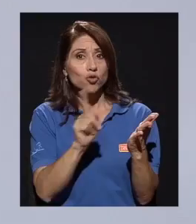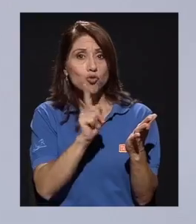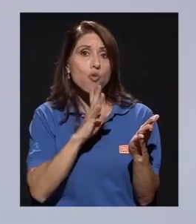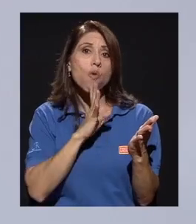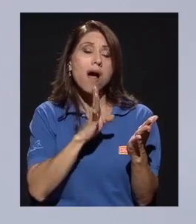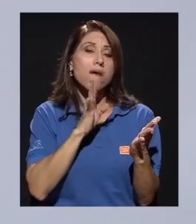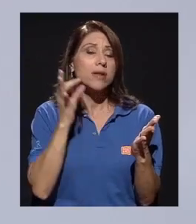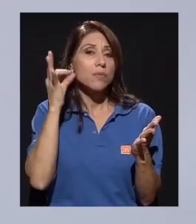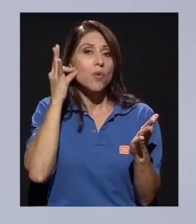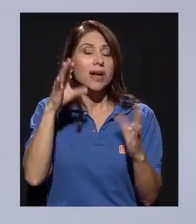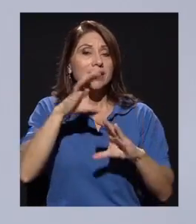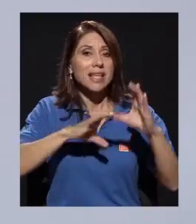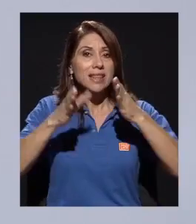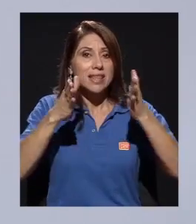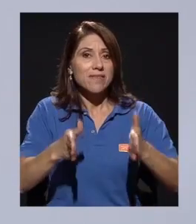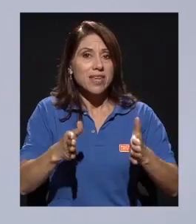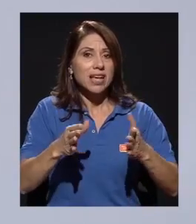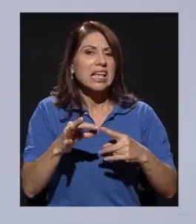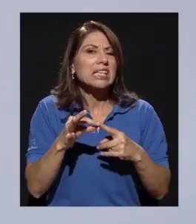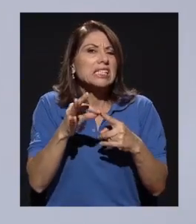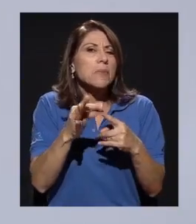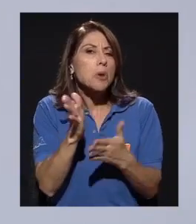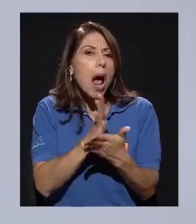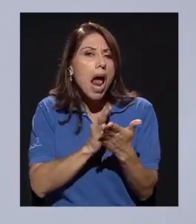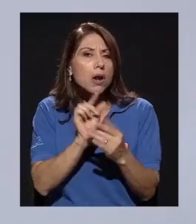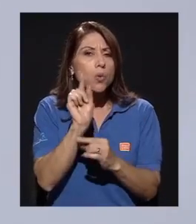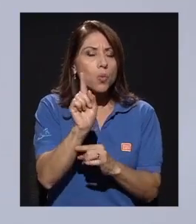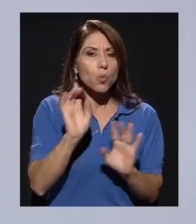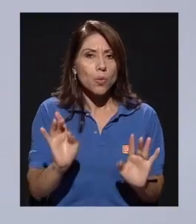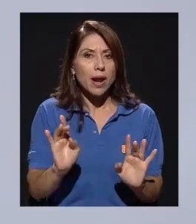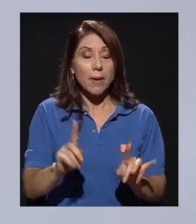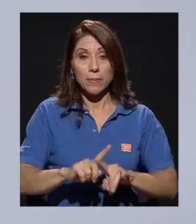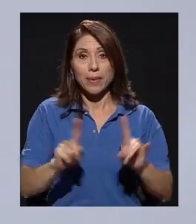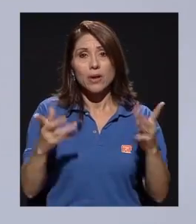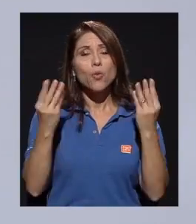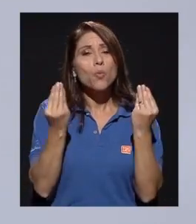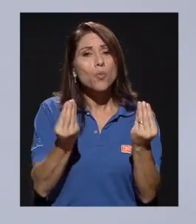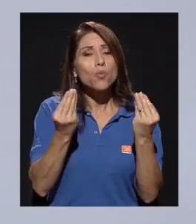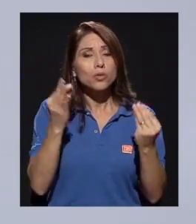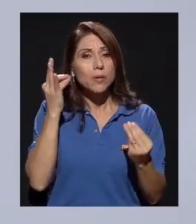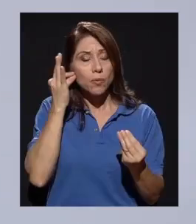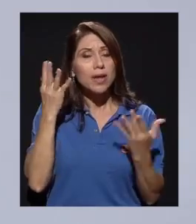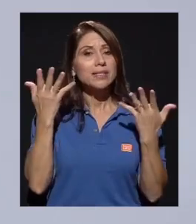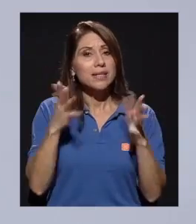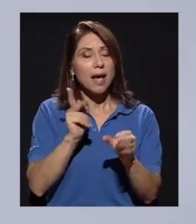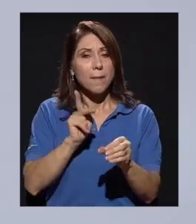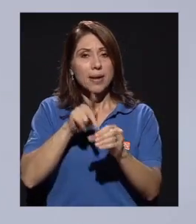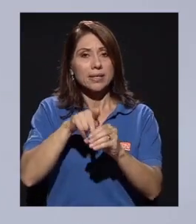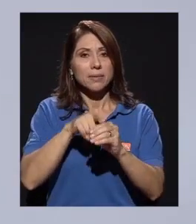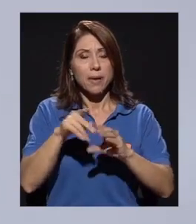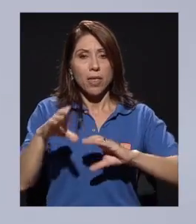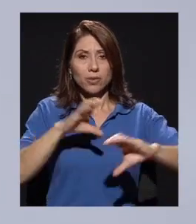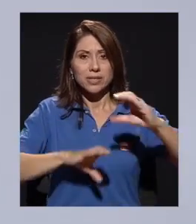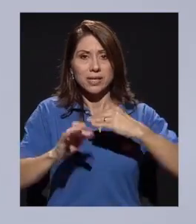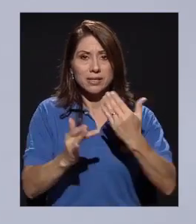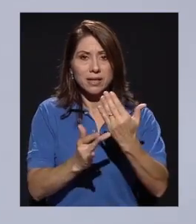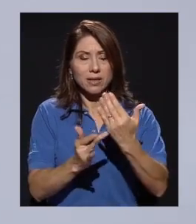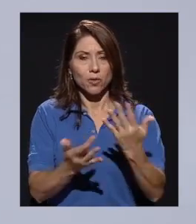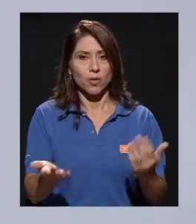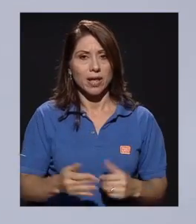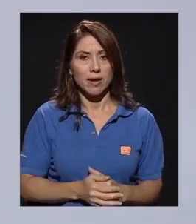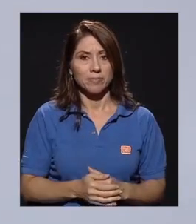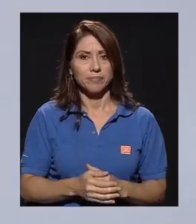o otra pero en realidad hay muchas mujeres como ustedes decían a la introducción que han participado de del campo de la ciencia y la